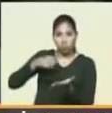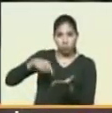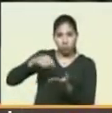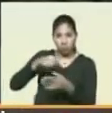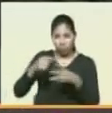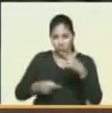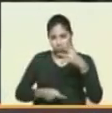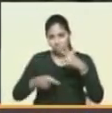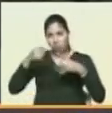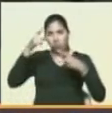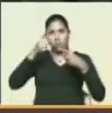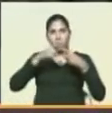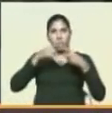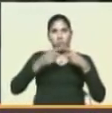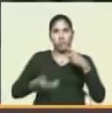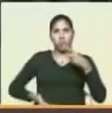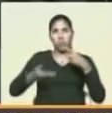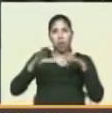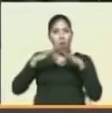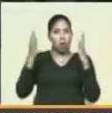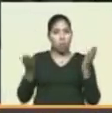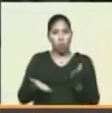actividades comerciales del mundo.